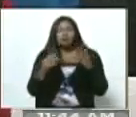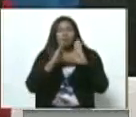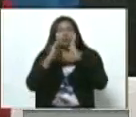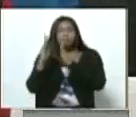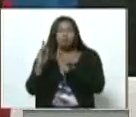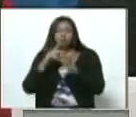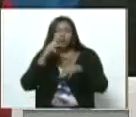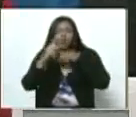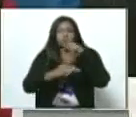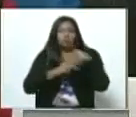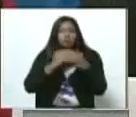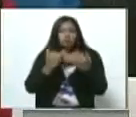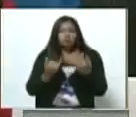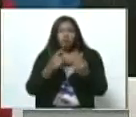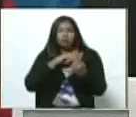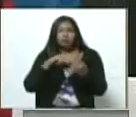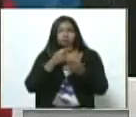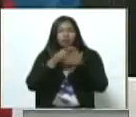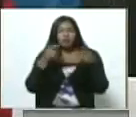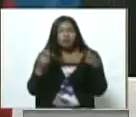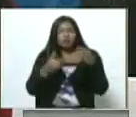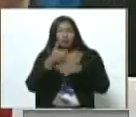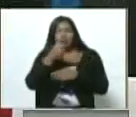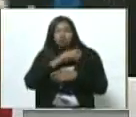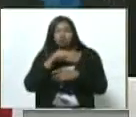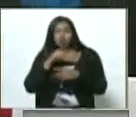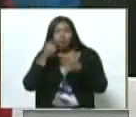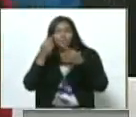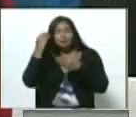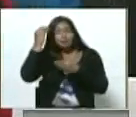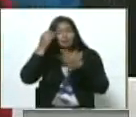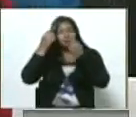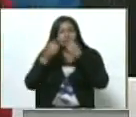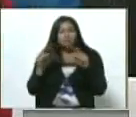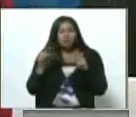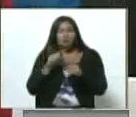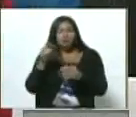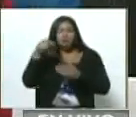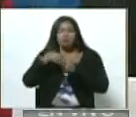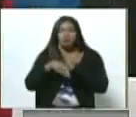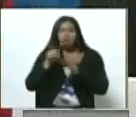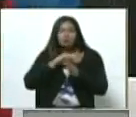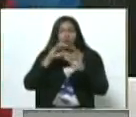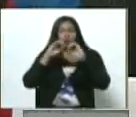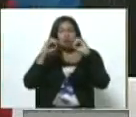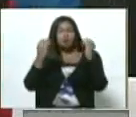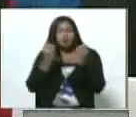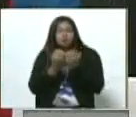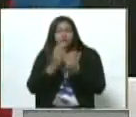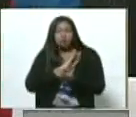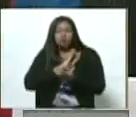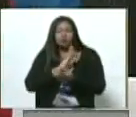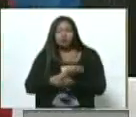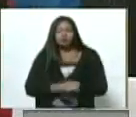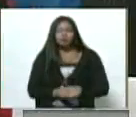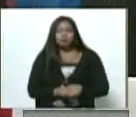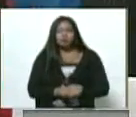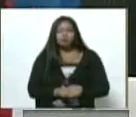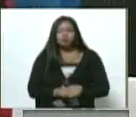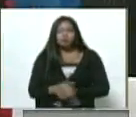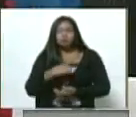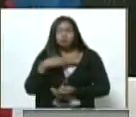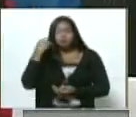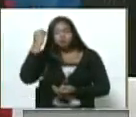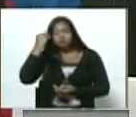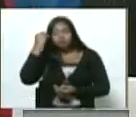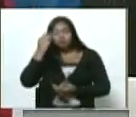pensamos por lo general totalmente distinto, inclusive dentro de nuestras propias organizaciones. ¿Qué pretendíamos con